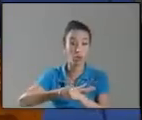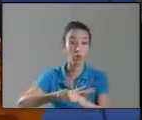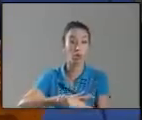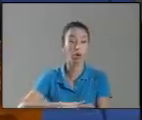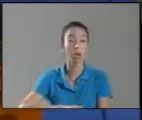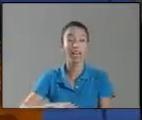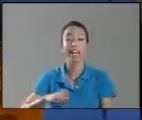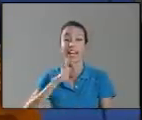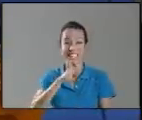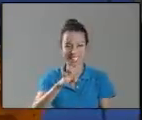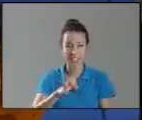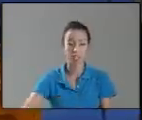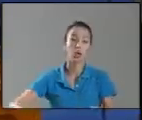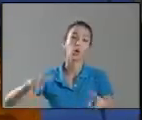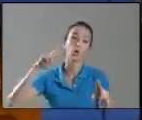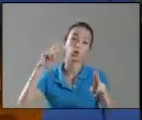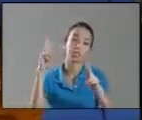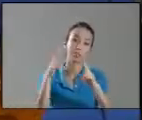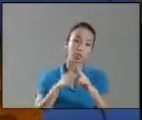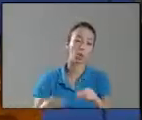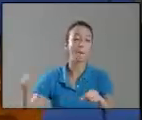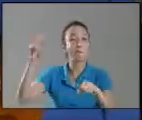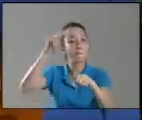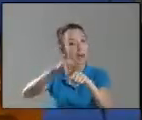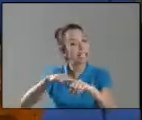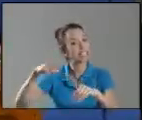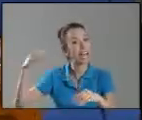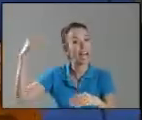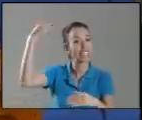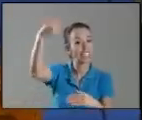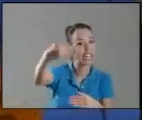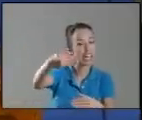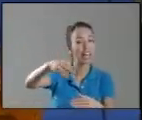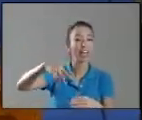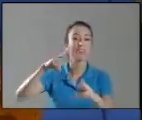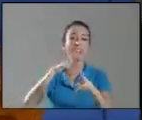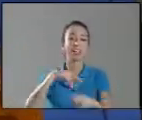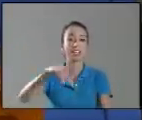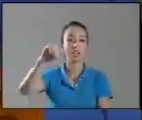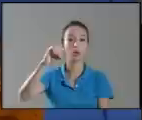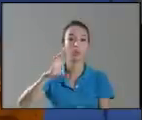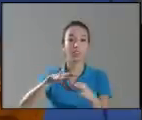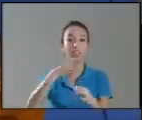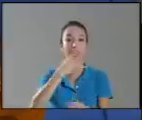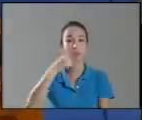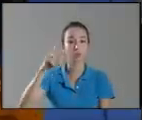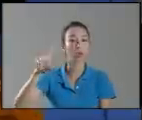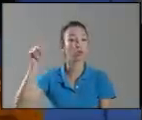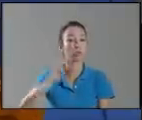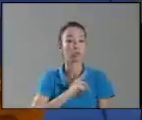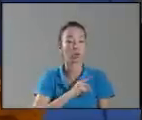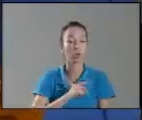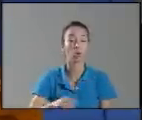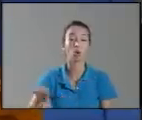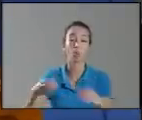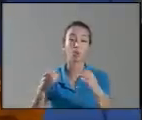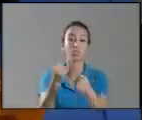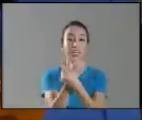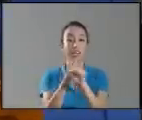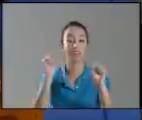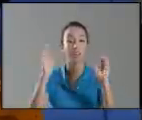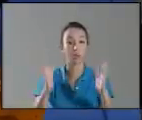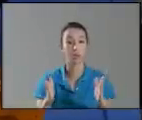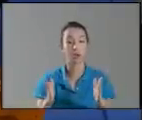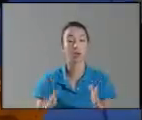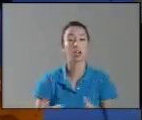del conocimiento pleno. Aquí la palabra conocimiento pleno es epignosis, conocimiento más allá del Hijo de